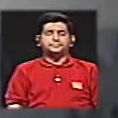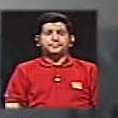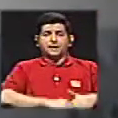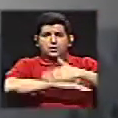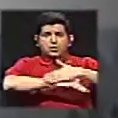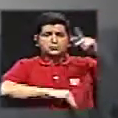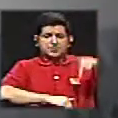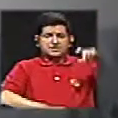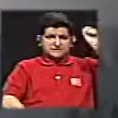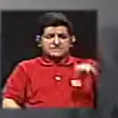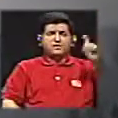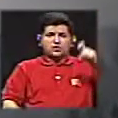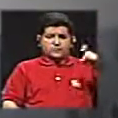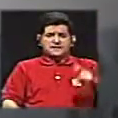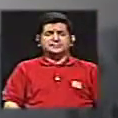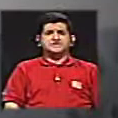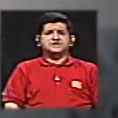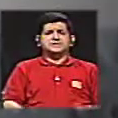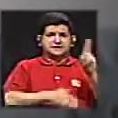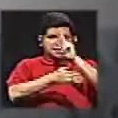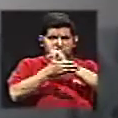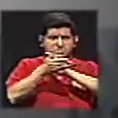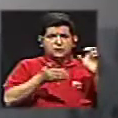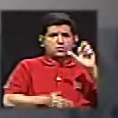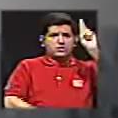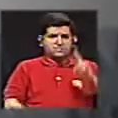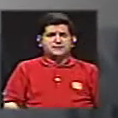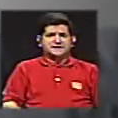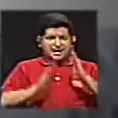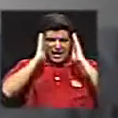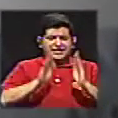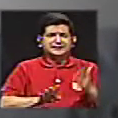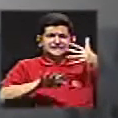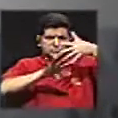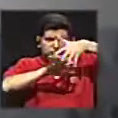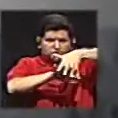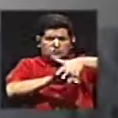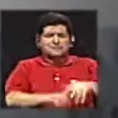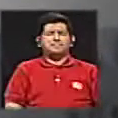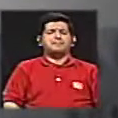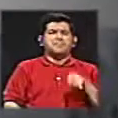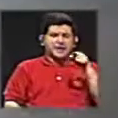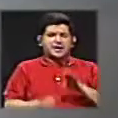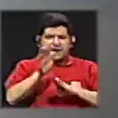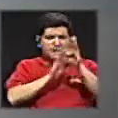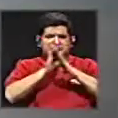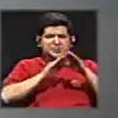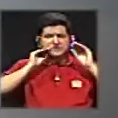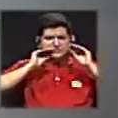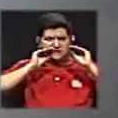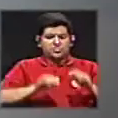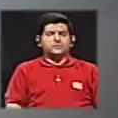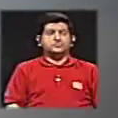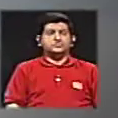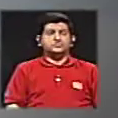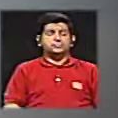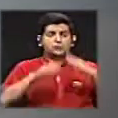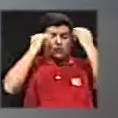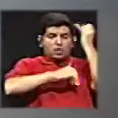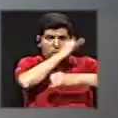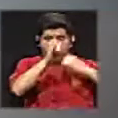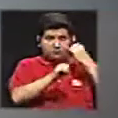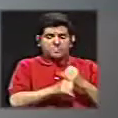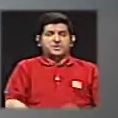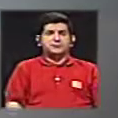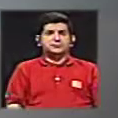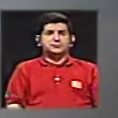Sur requiere de la Universidad de Costa Rica un abordaje integral para su desarrollo académico. Y en la información internacional, el